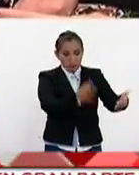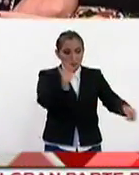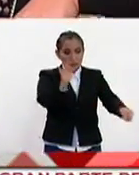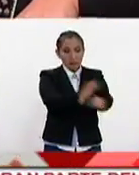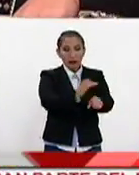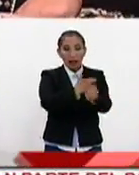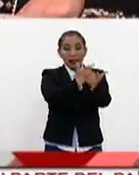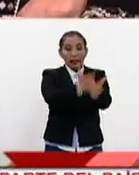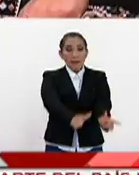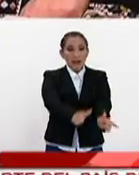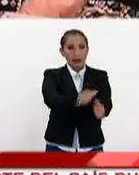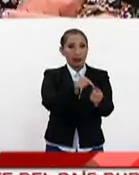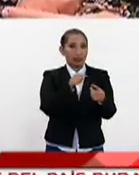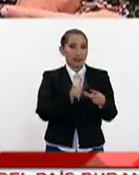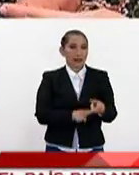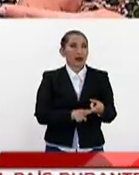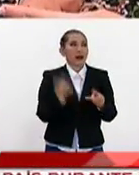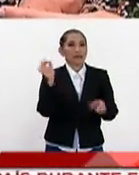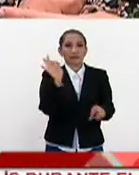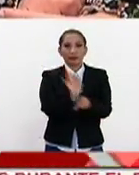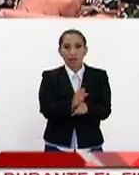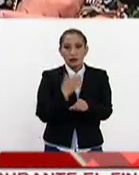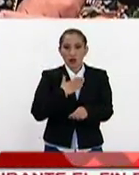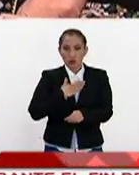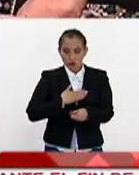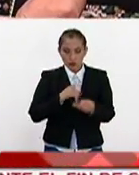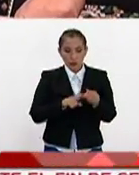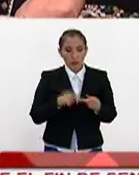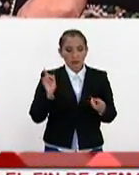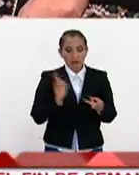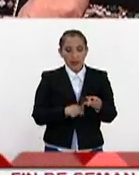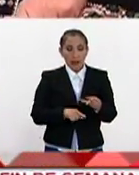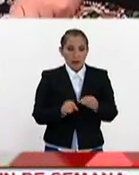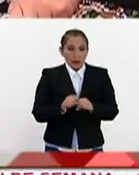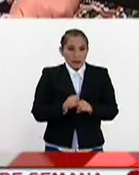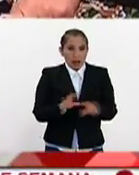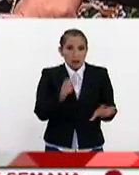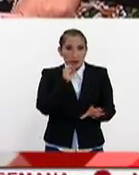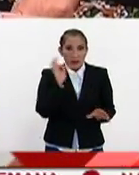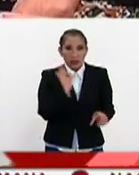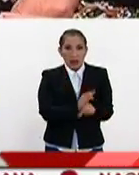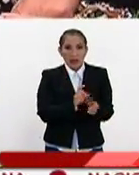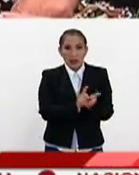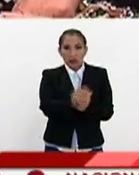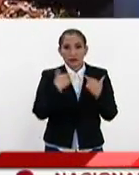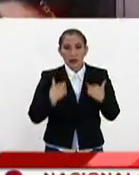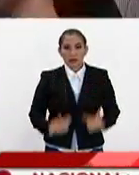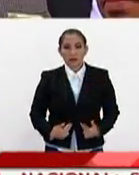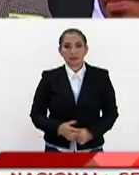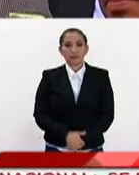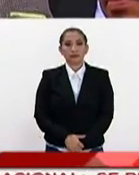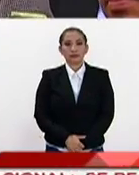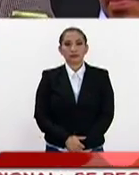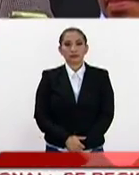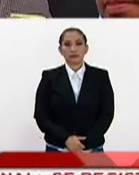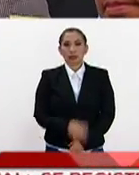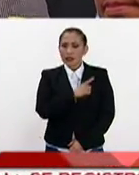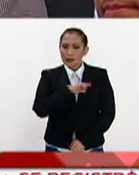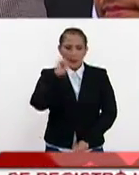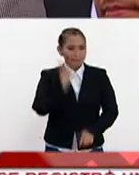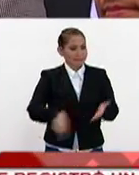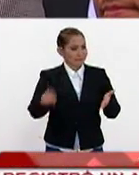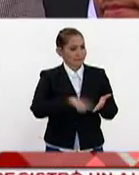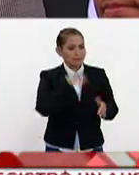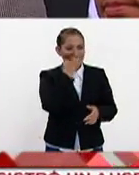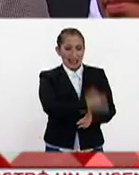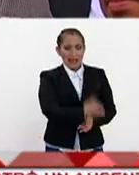defensa de las libertades, en defensa de la justicia y desde luego en defensa de los derechos humanos. Que se dé marcha atrás